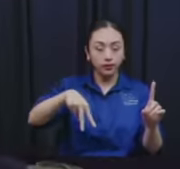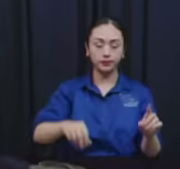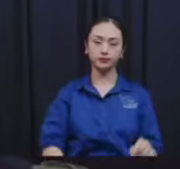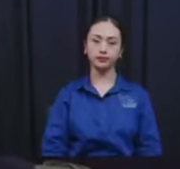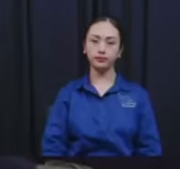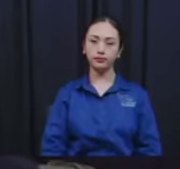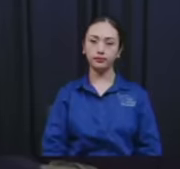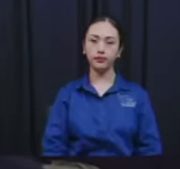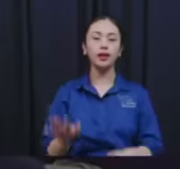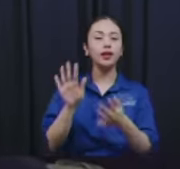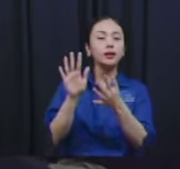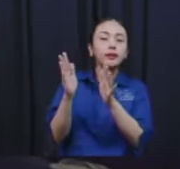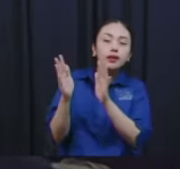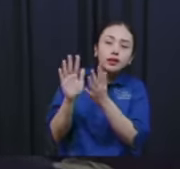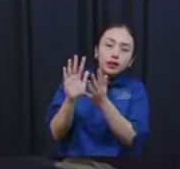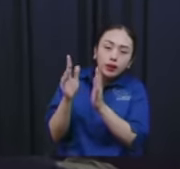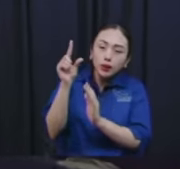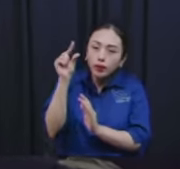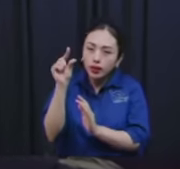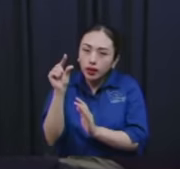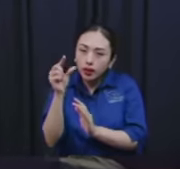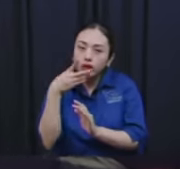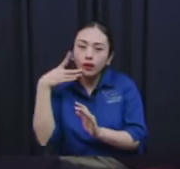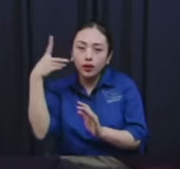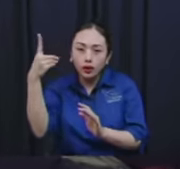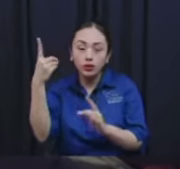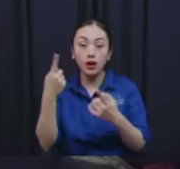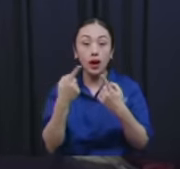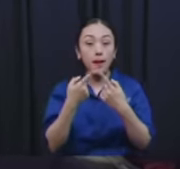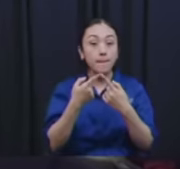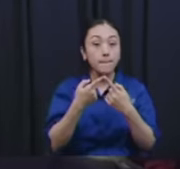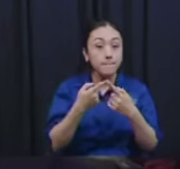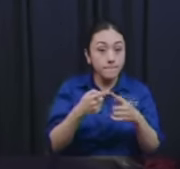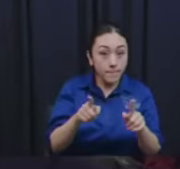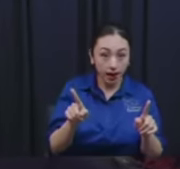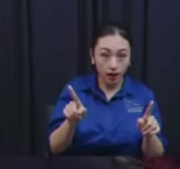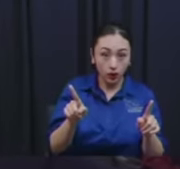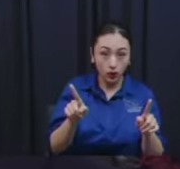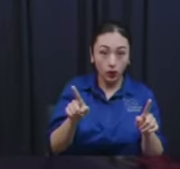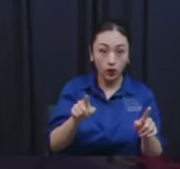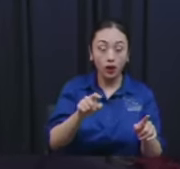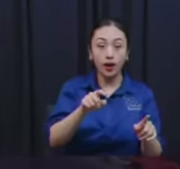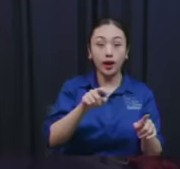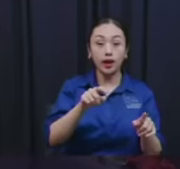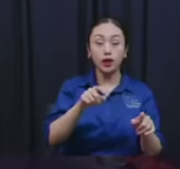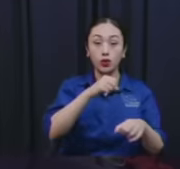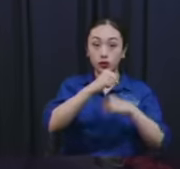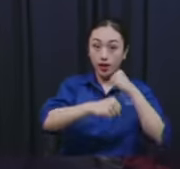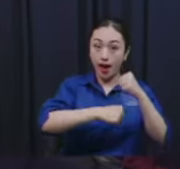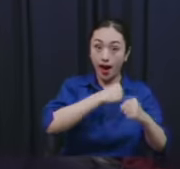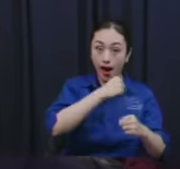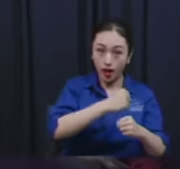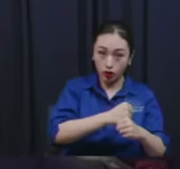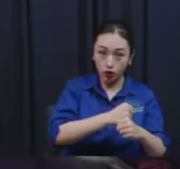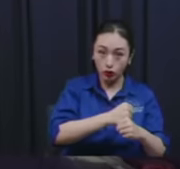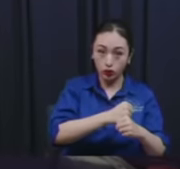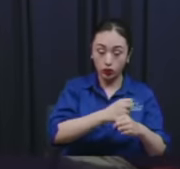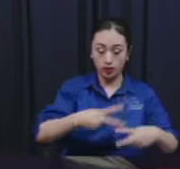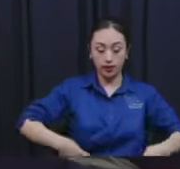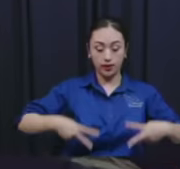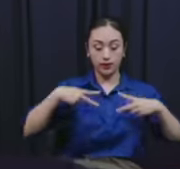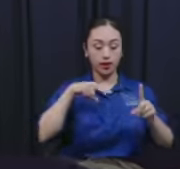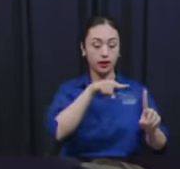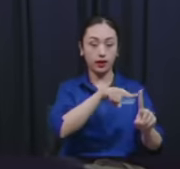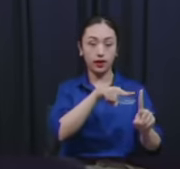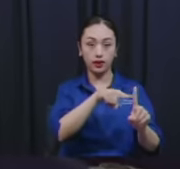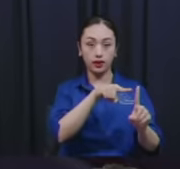poco a Elohim Pero qué pasó en esos 130 años en cuanto a Adán cuénteme